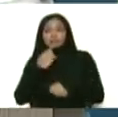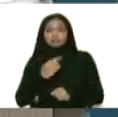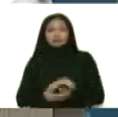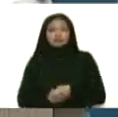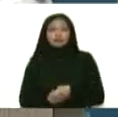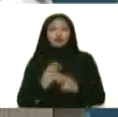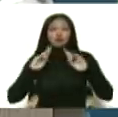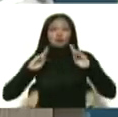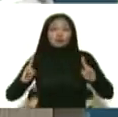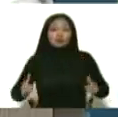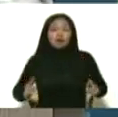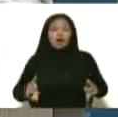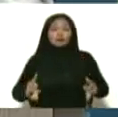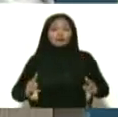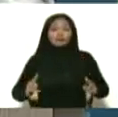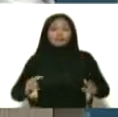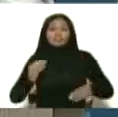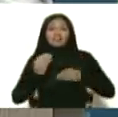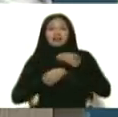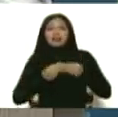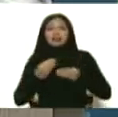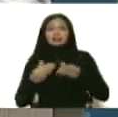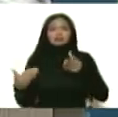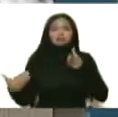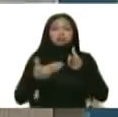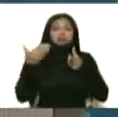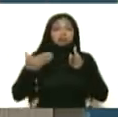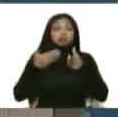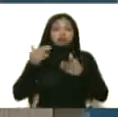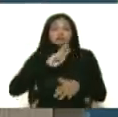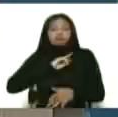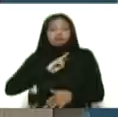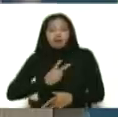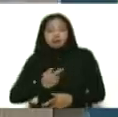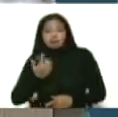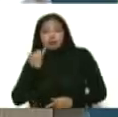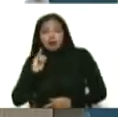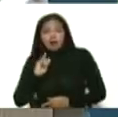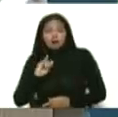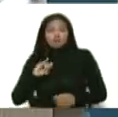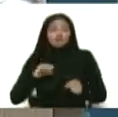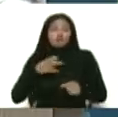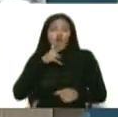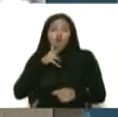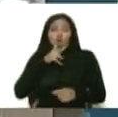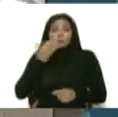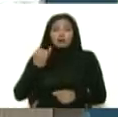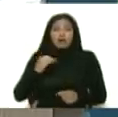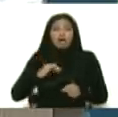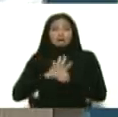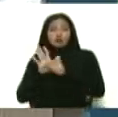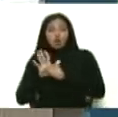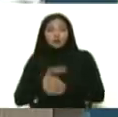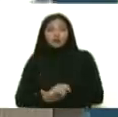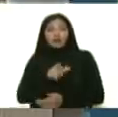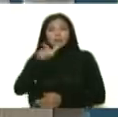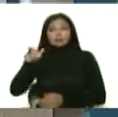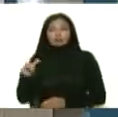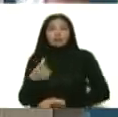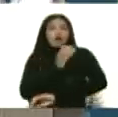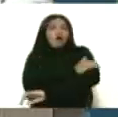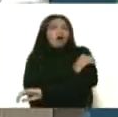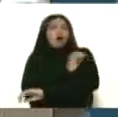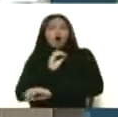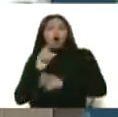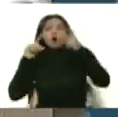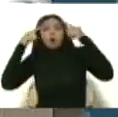la humanidad entera la que está amenazada por este terrible flagelo. No es la gente de izquierda, ni es la